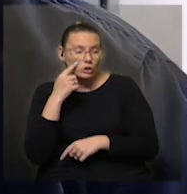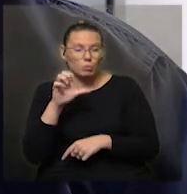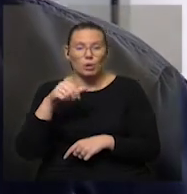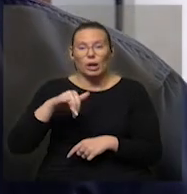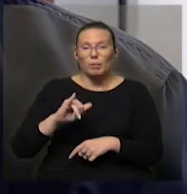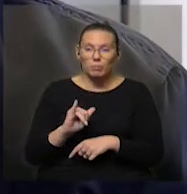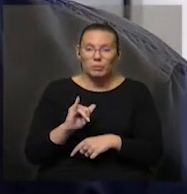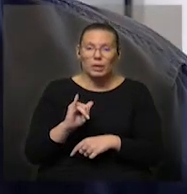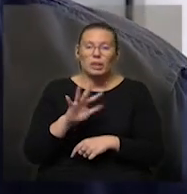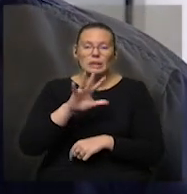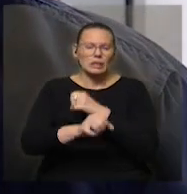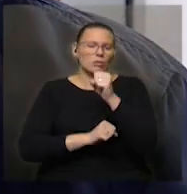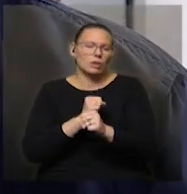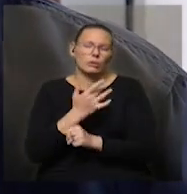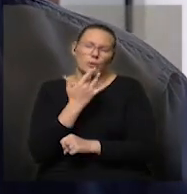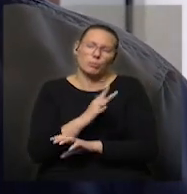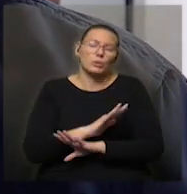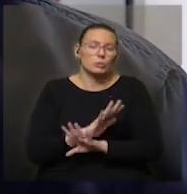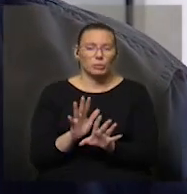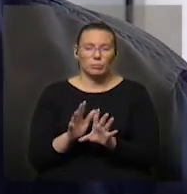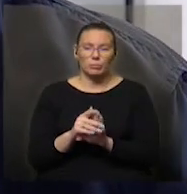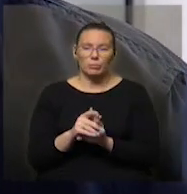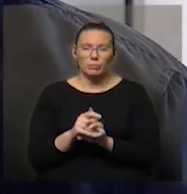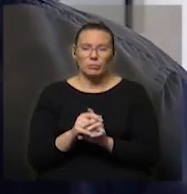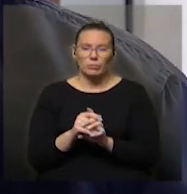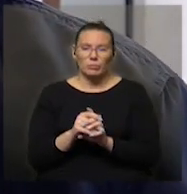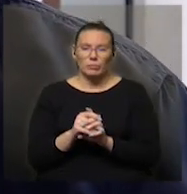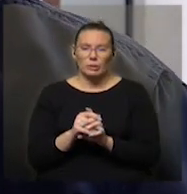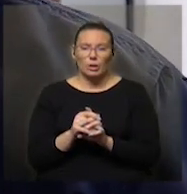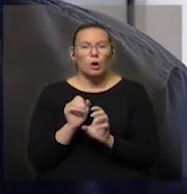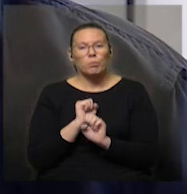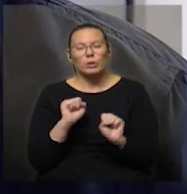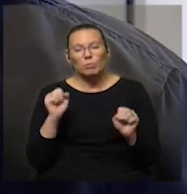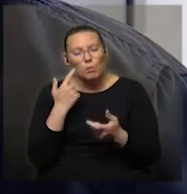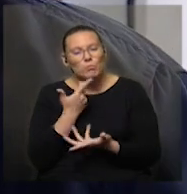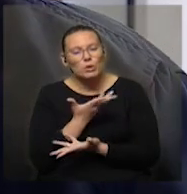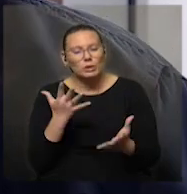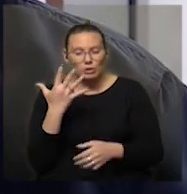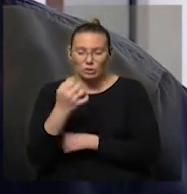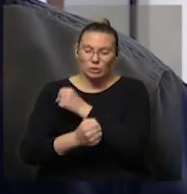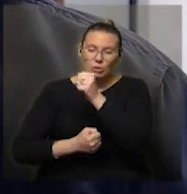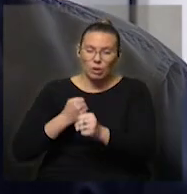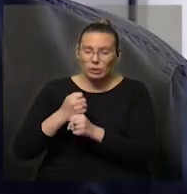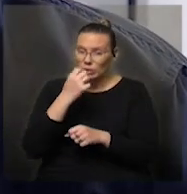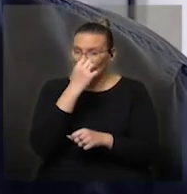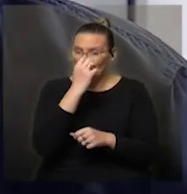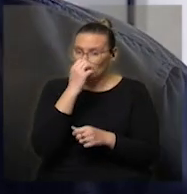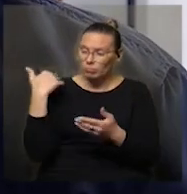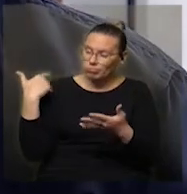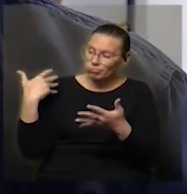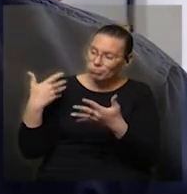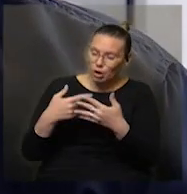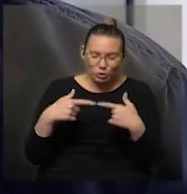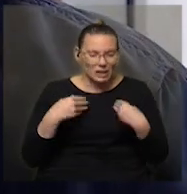la verdad que fueron 5 años hermosos, porque pudimos plasmar en estos 5 años todo aquello que